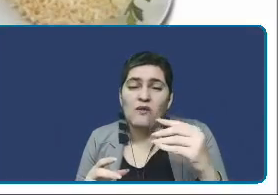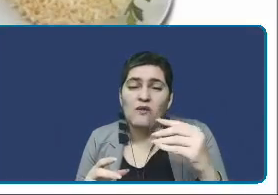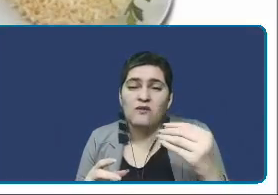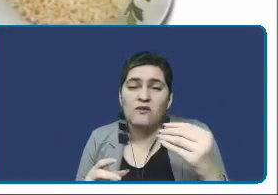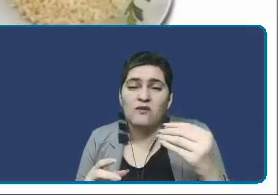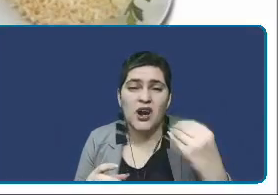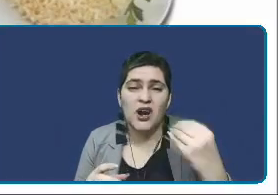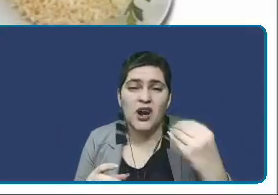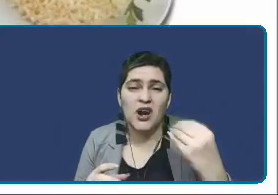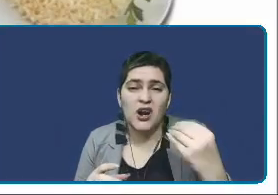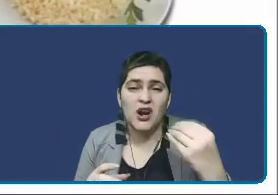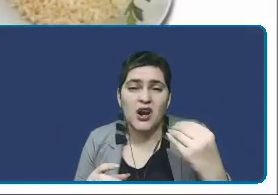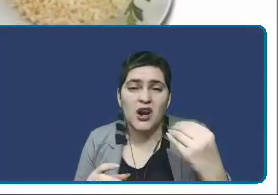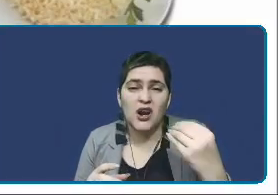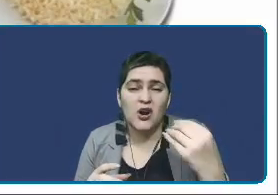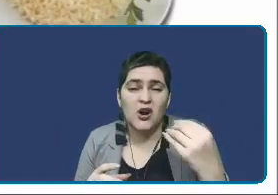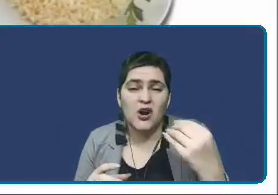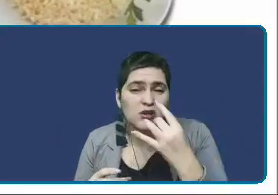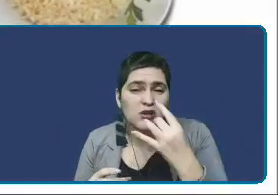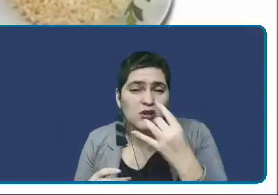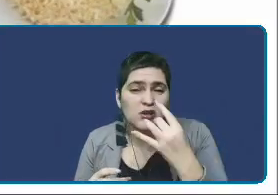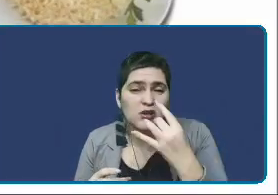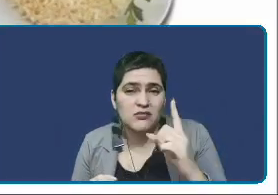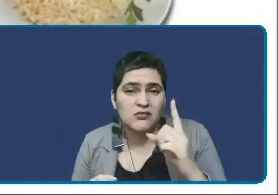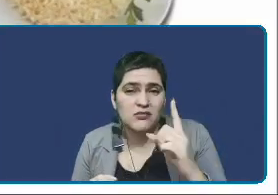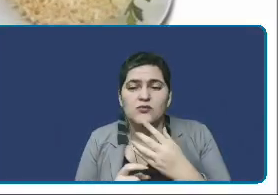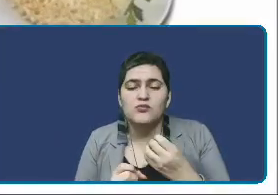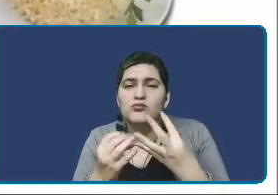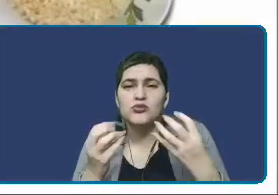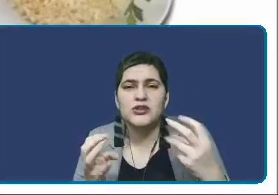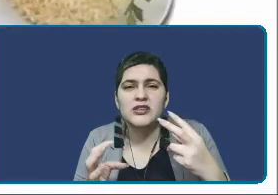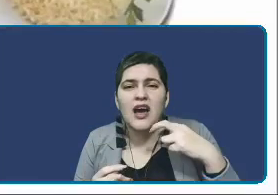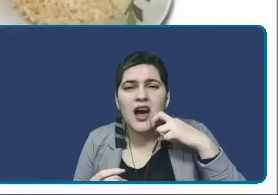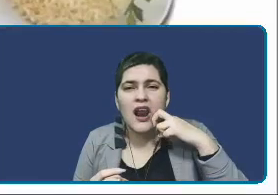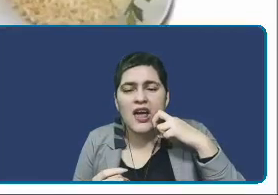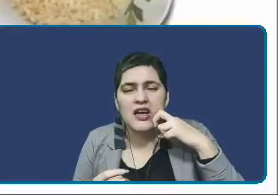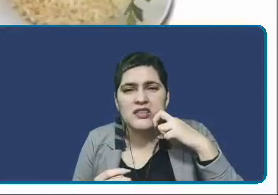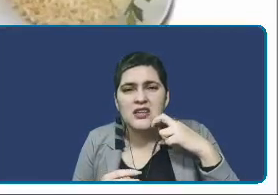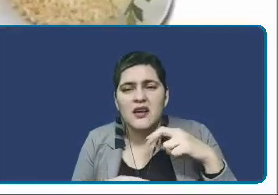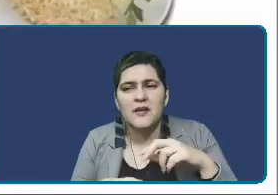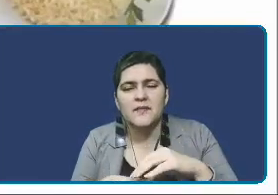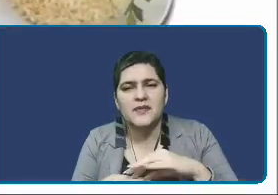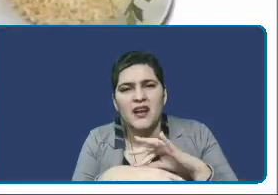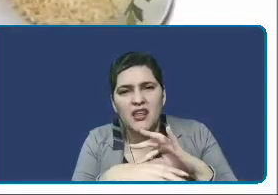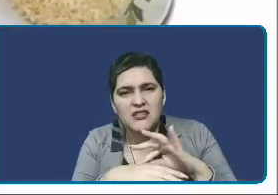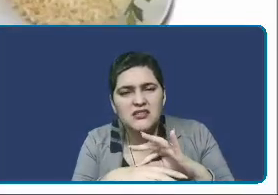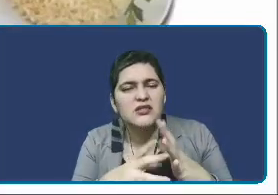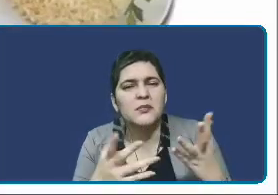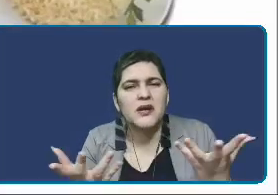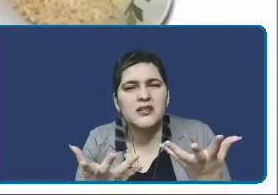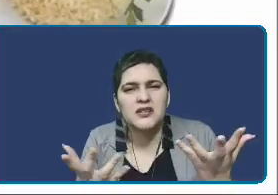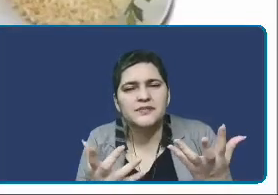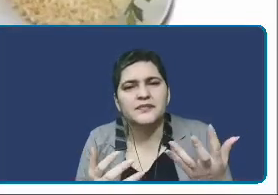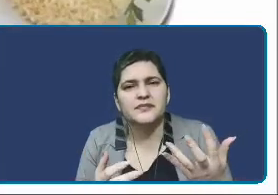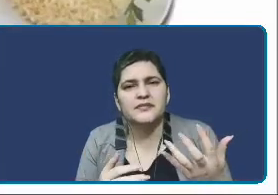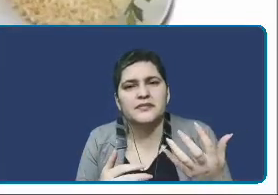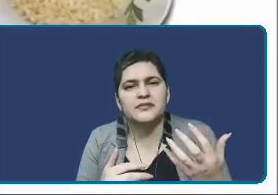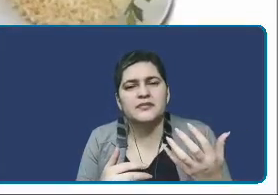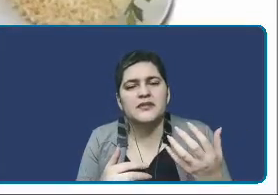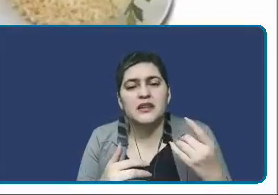y hartos lípidos. Entonces, ¿qué me puede pasar? Que nutricionalmente también me voy